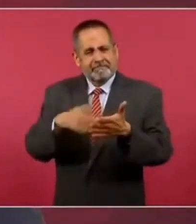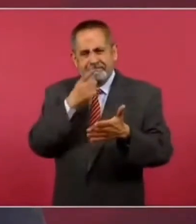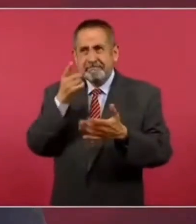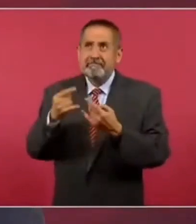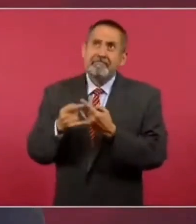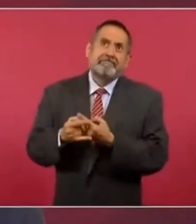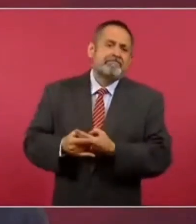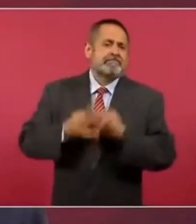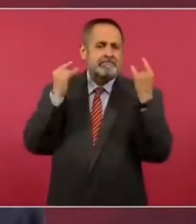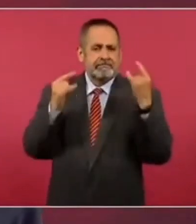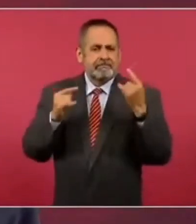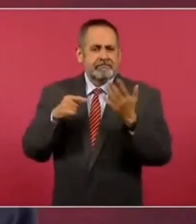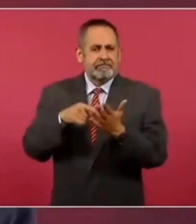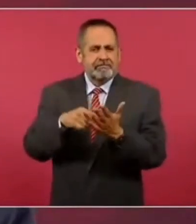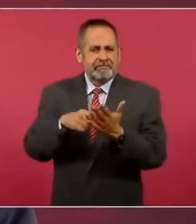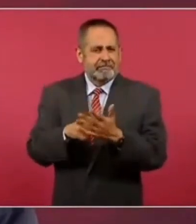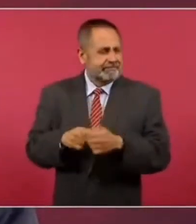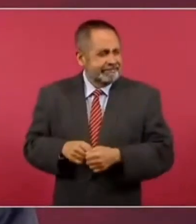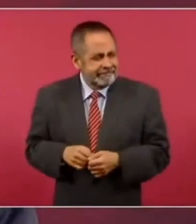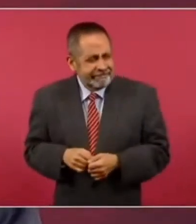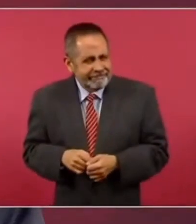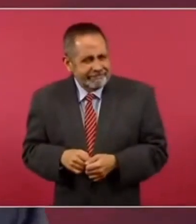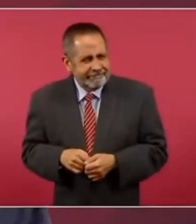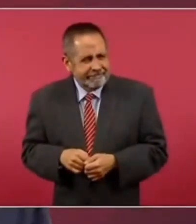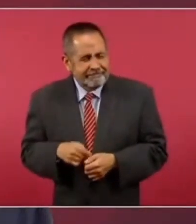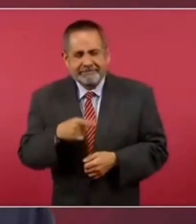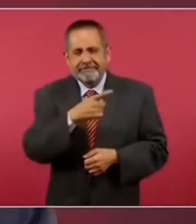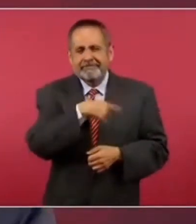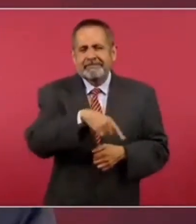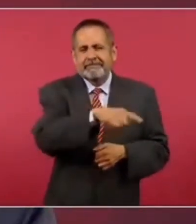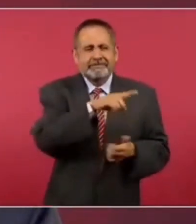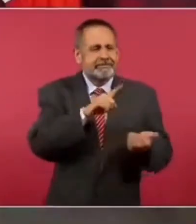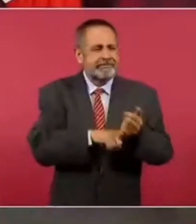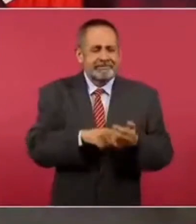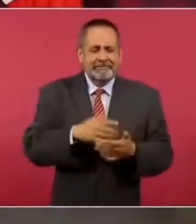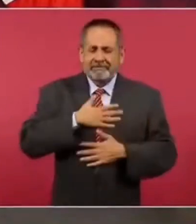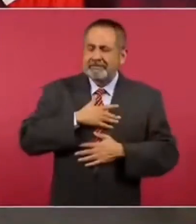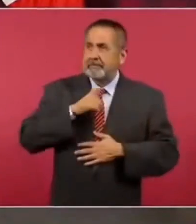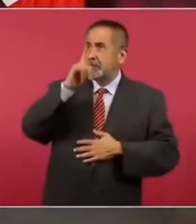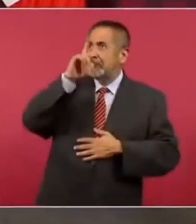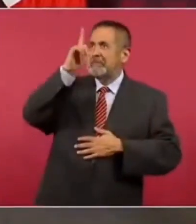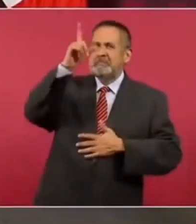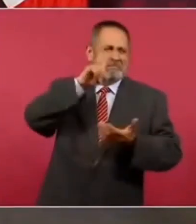la historia de la humanidad, pues esos son los que tienen podrida el alma.